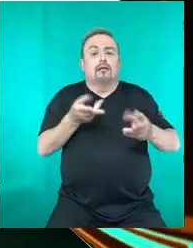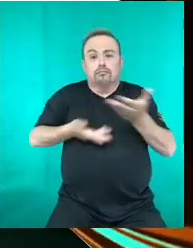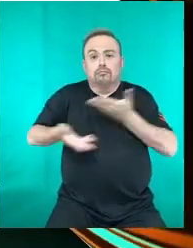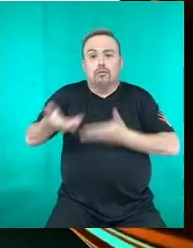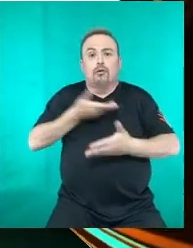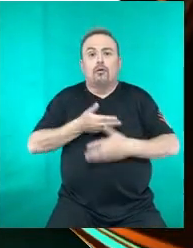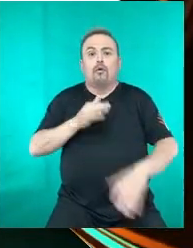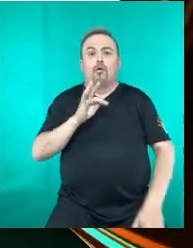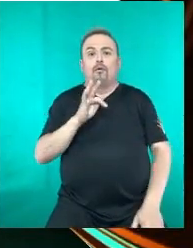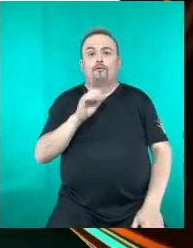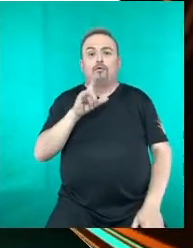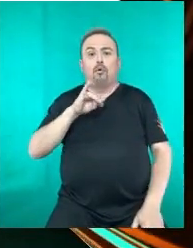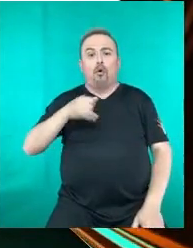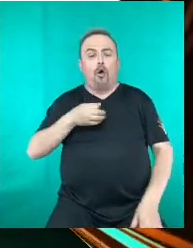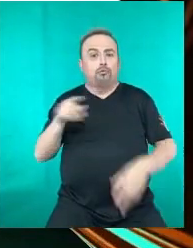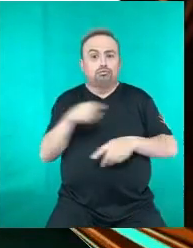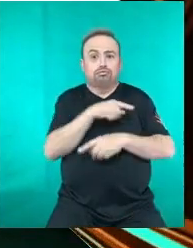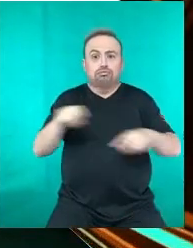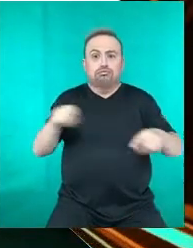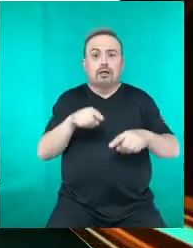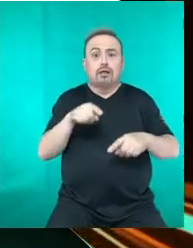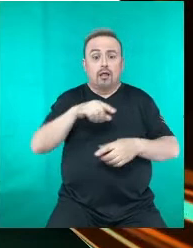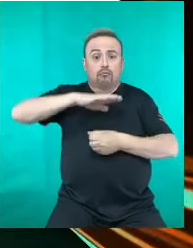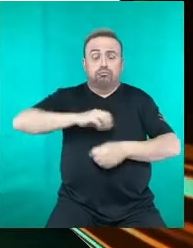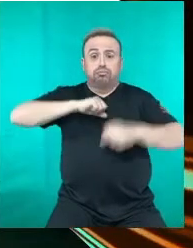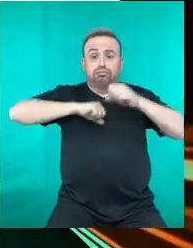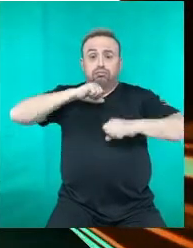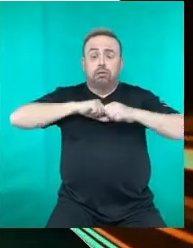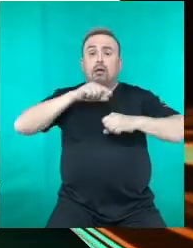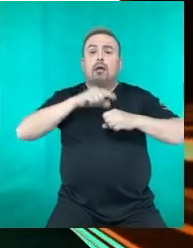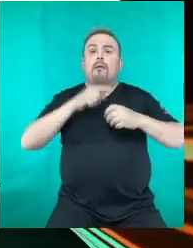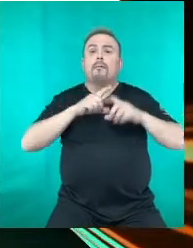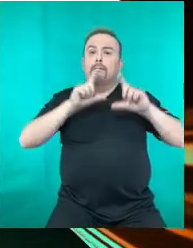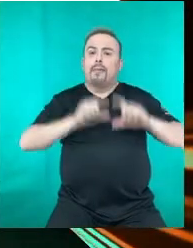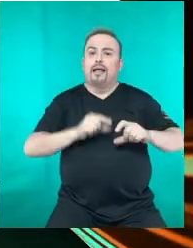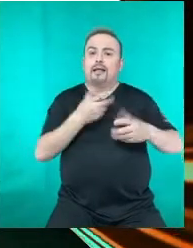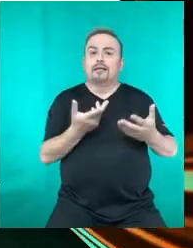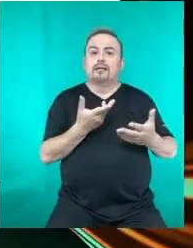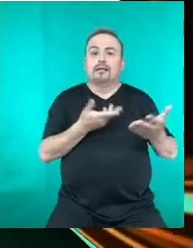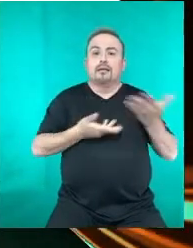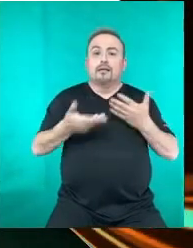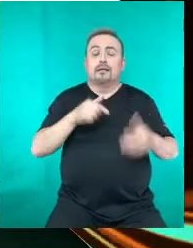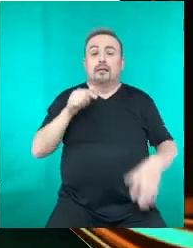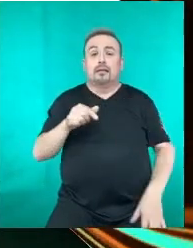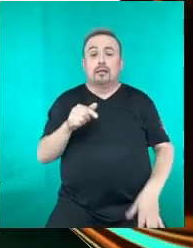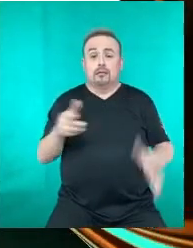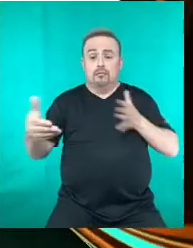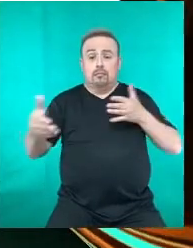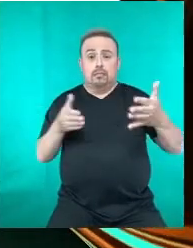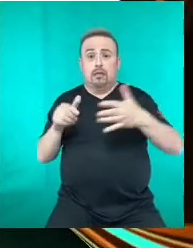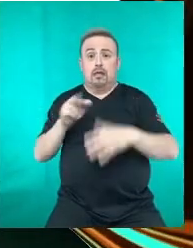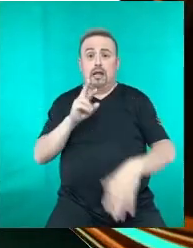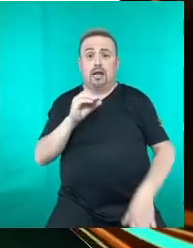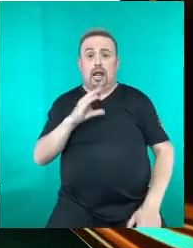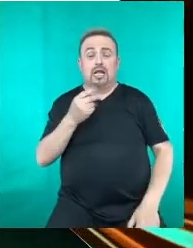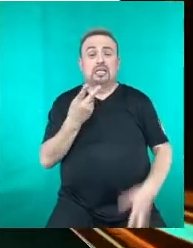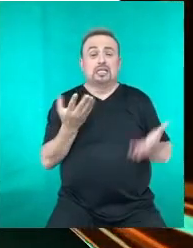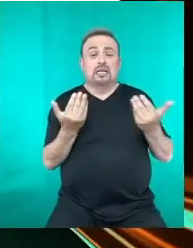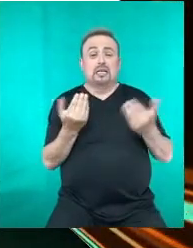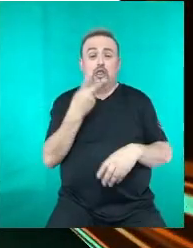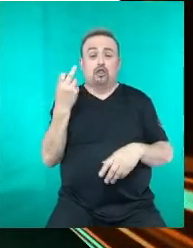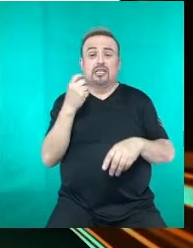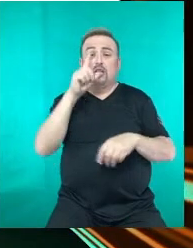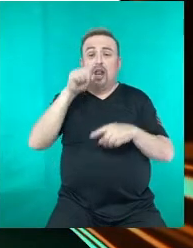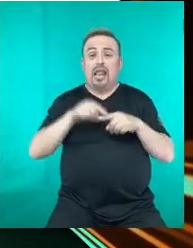que permite que esta bomba sea más chiquitita. Comparten los flujos. Si esta rack requiere 200 litros por segundo,